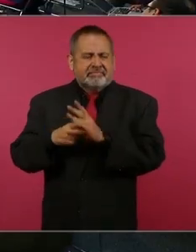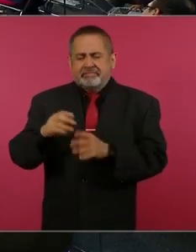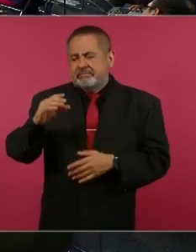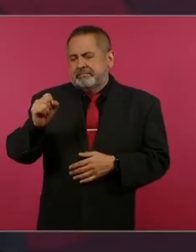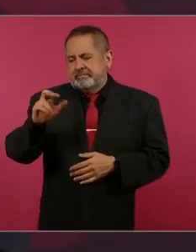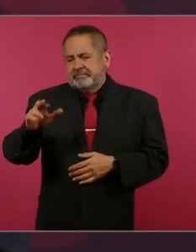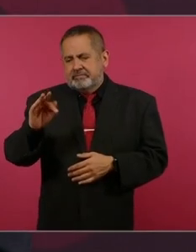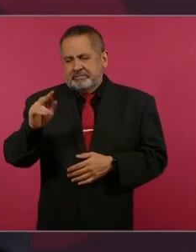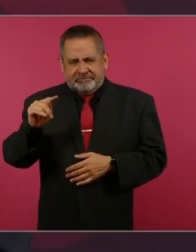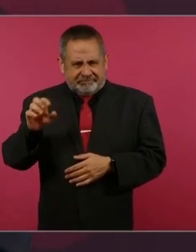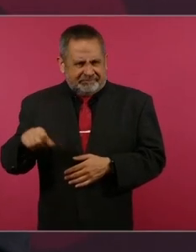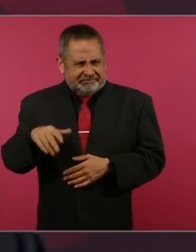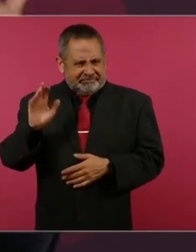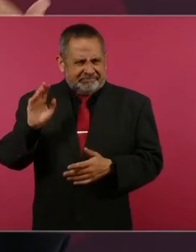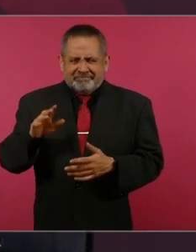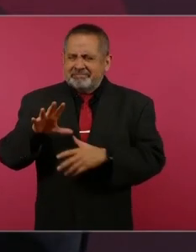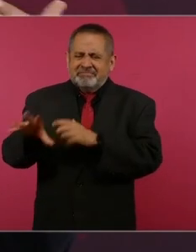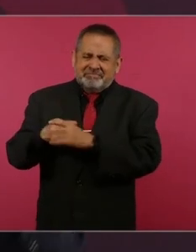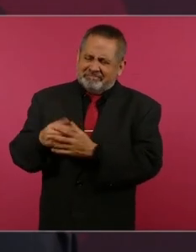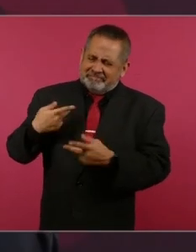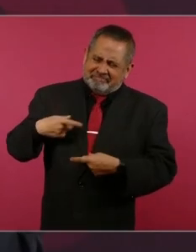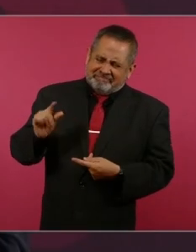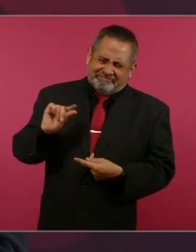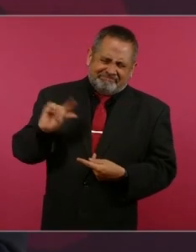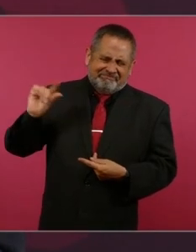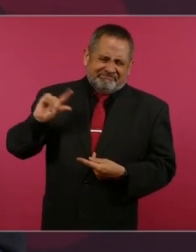César Fuentes, pues son gentes